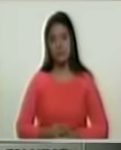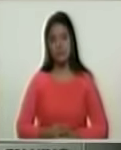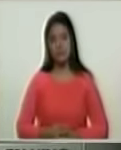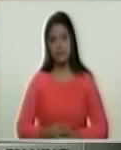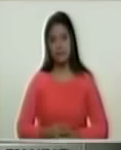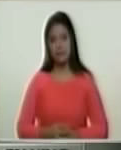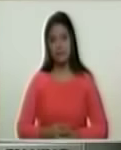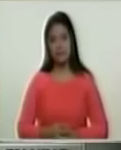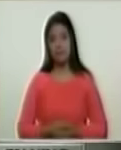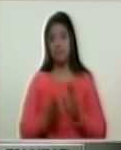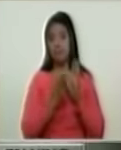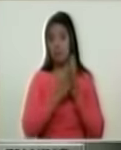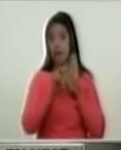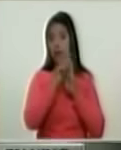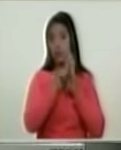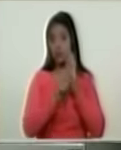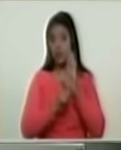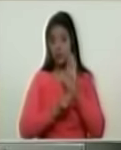gracias a la Constitución